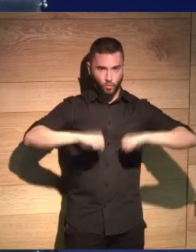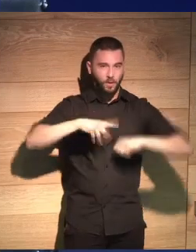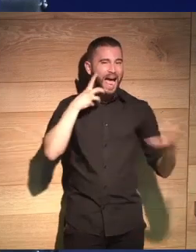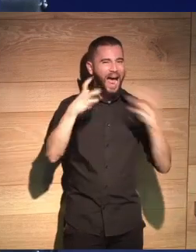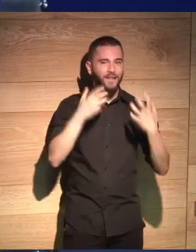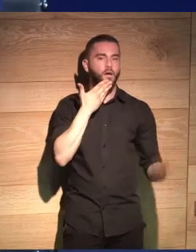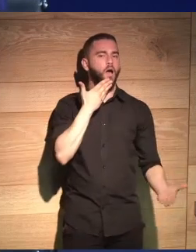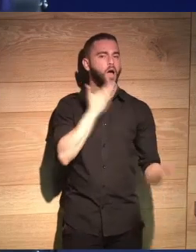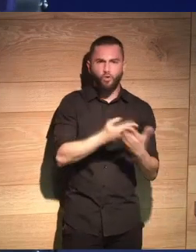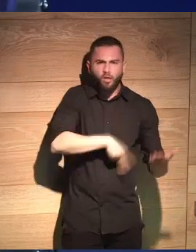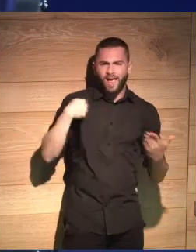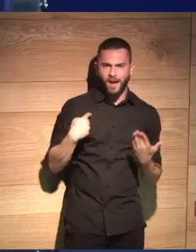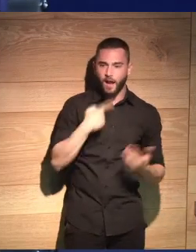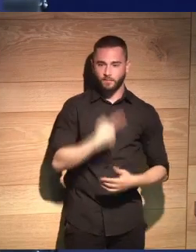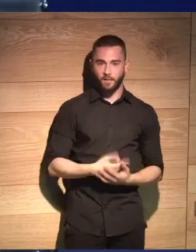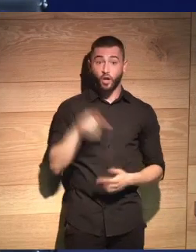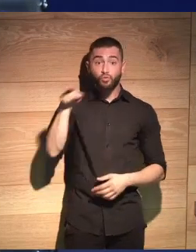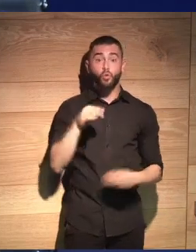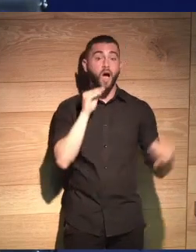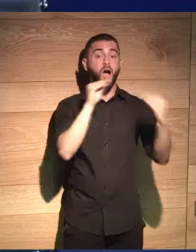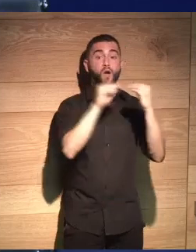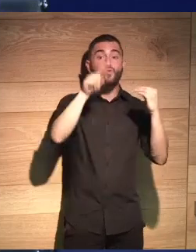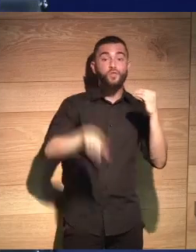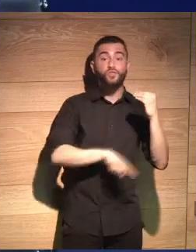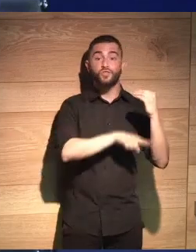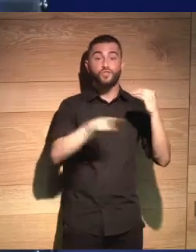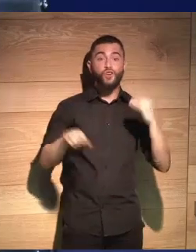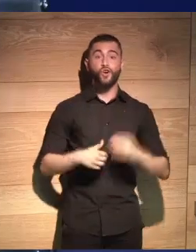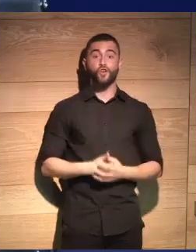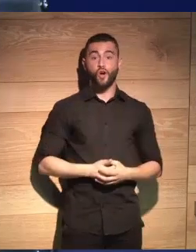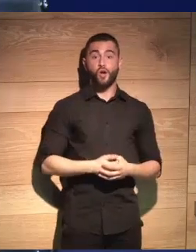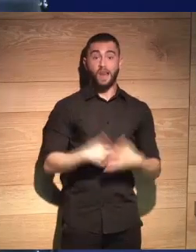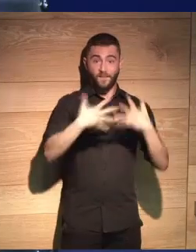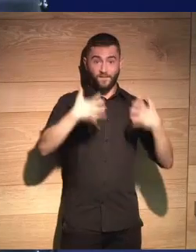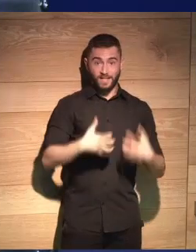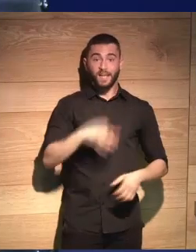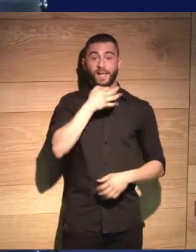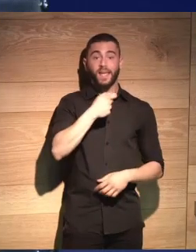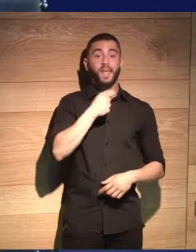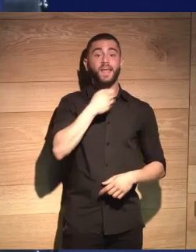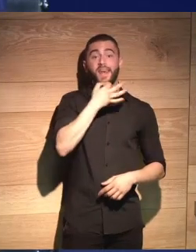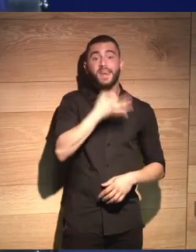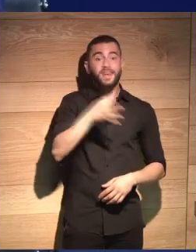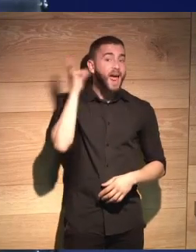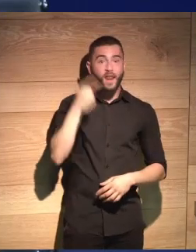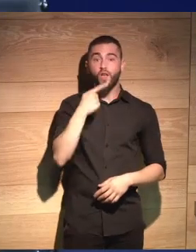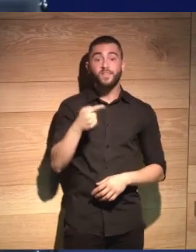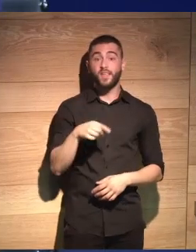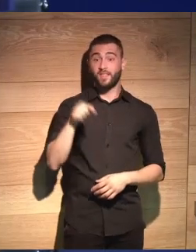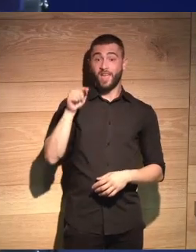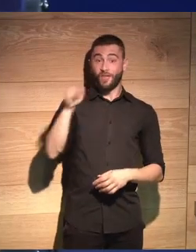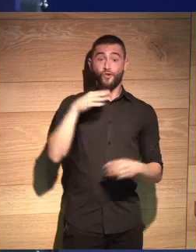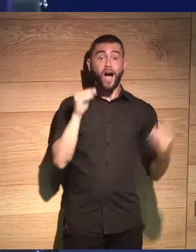general. ¿Estás de acuerdo con esa aseveración que hace la narradora? Pues sí, la escribí